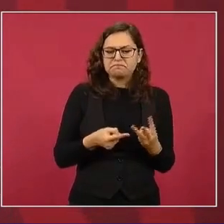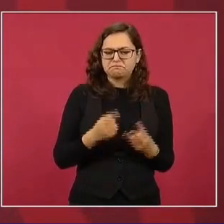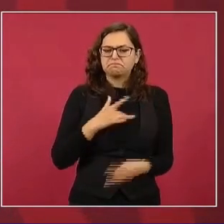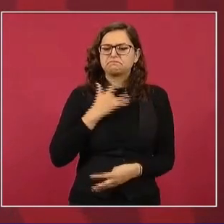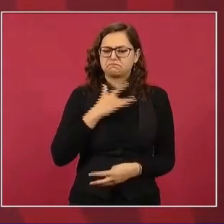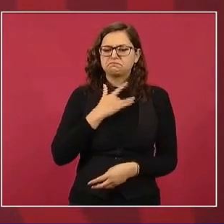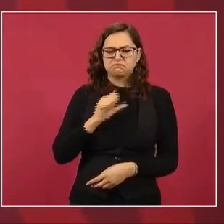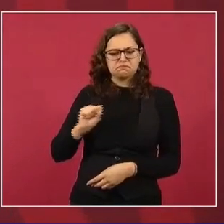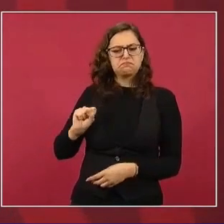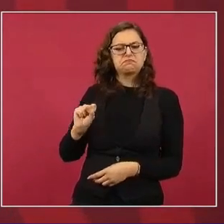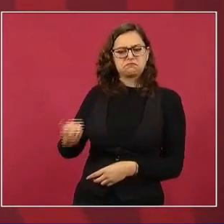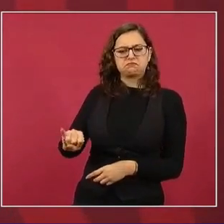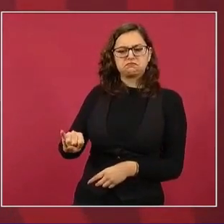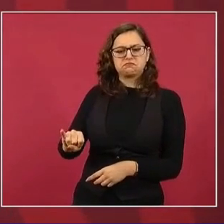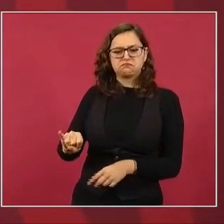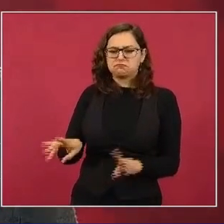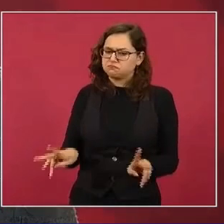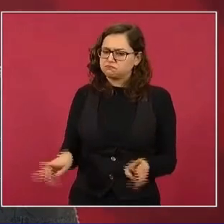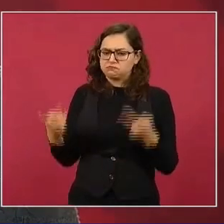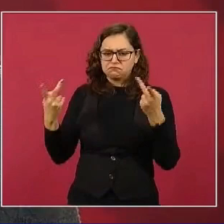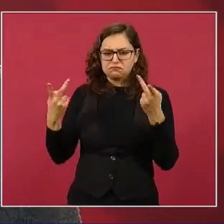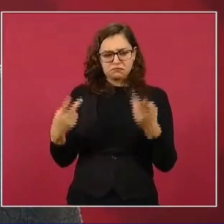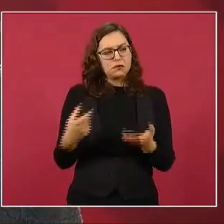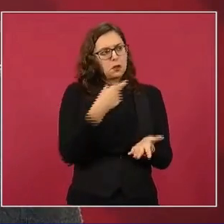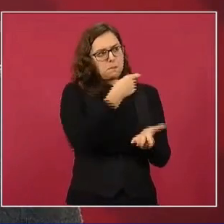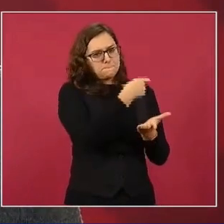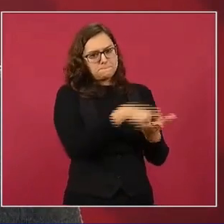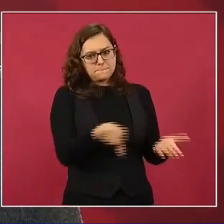apoyaron la compra.